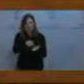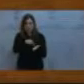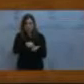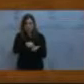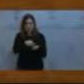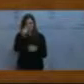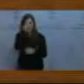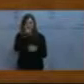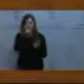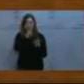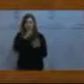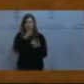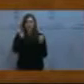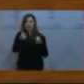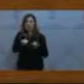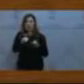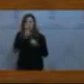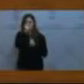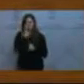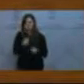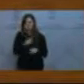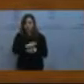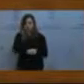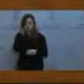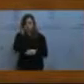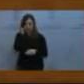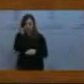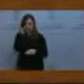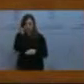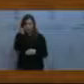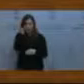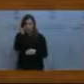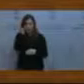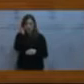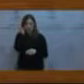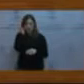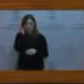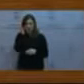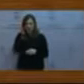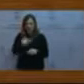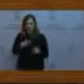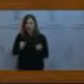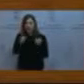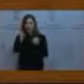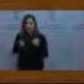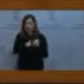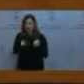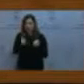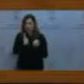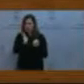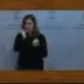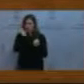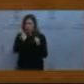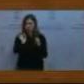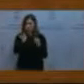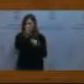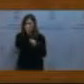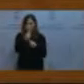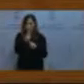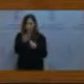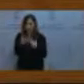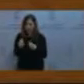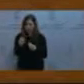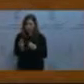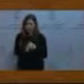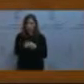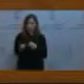señora consejera, eran insalvables? ¿Eran de tanto impacto en el presupuesto? ¿Eran más que esos 159 millones que